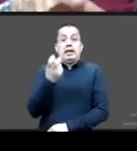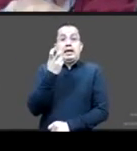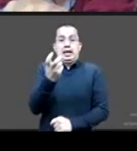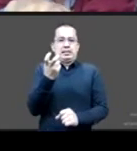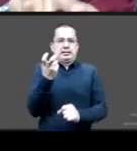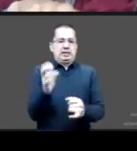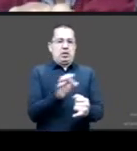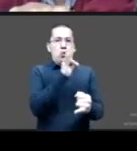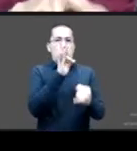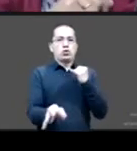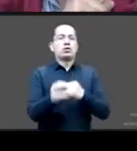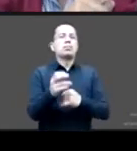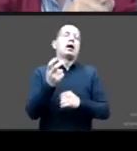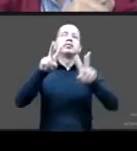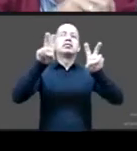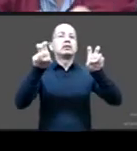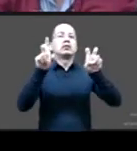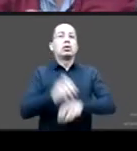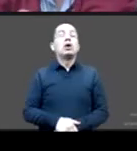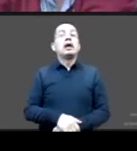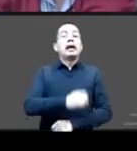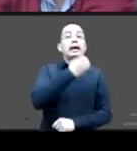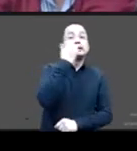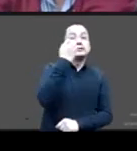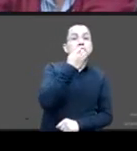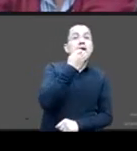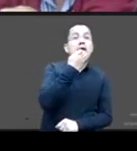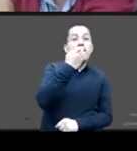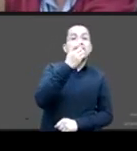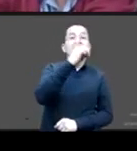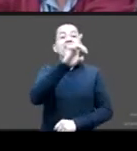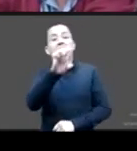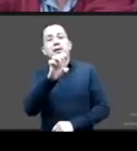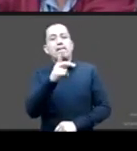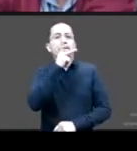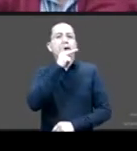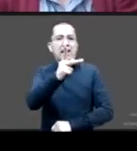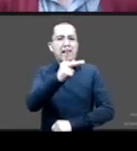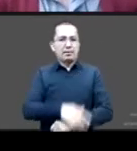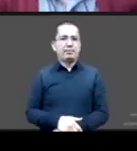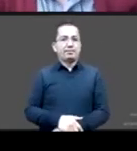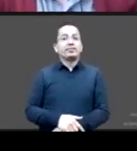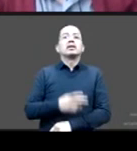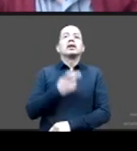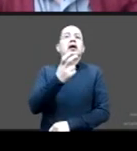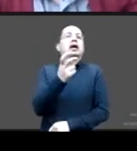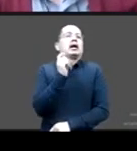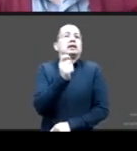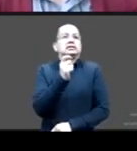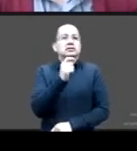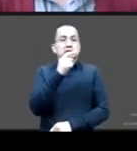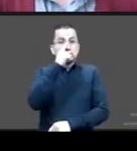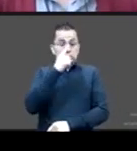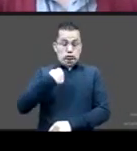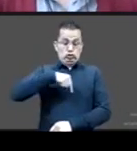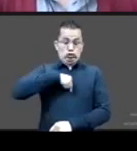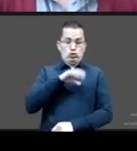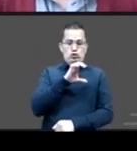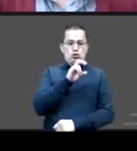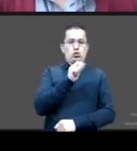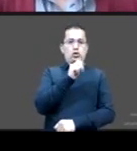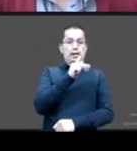Se llama Escuelas de Palabra. Digamos, Educapaz viene trabajando con la Comisión de la Verdad. La Comisión de la Verdad es una